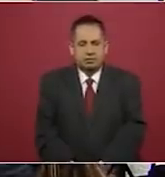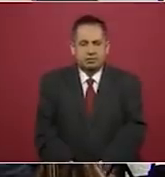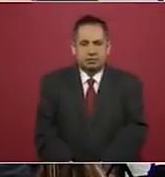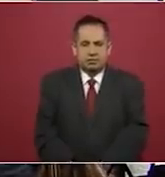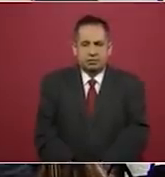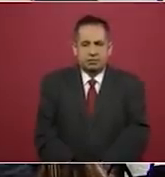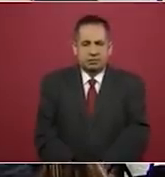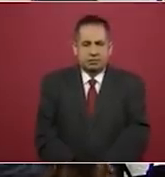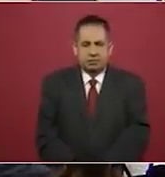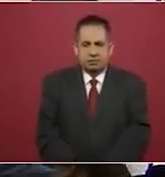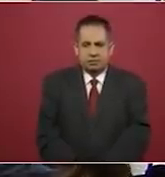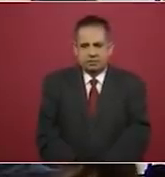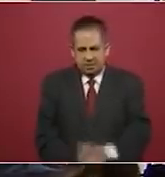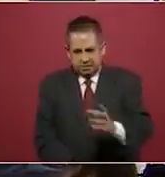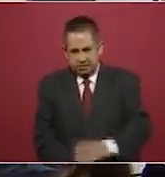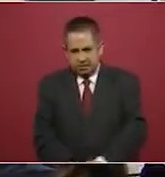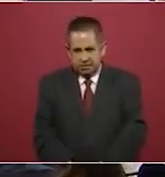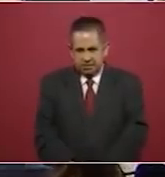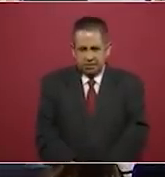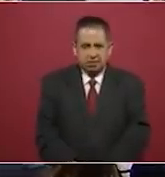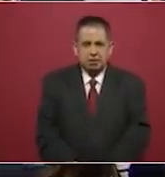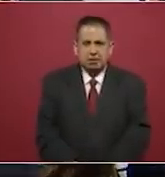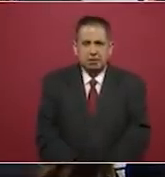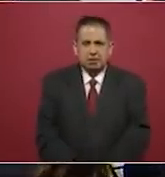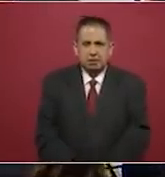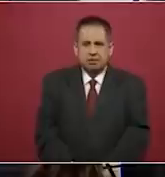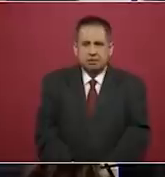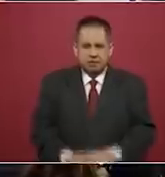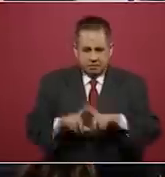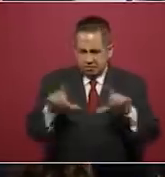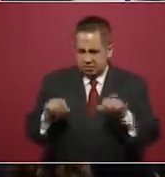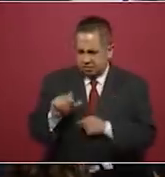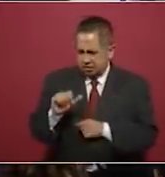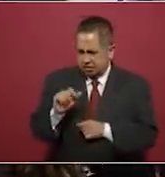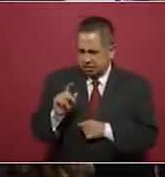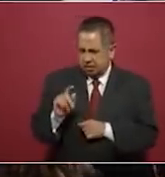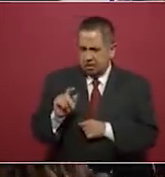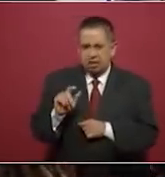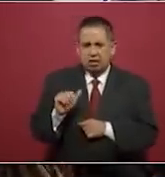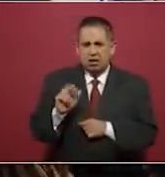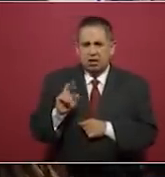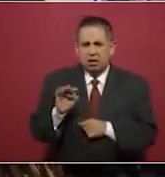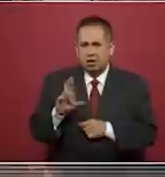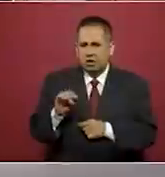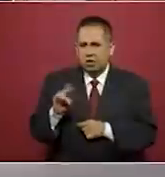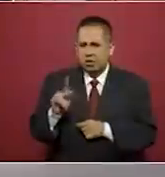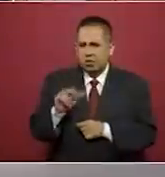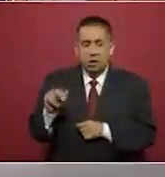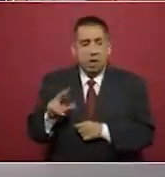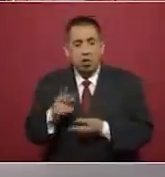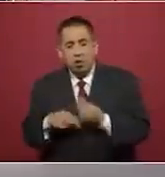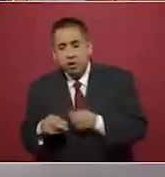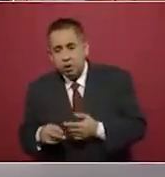también aquí tengo ya una lista arturo para mí no